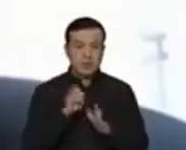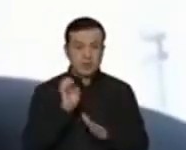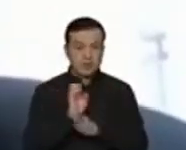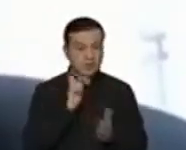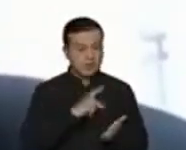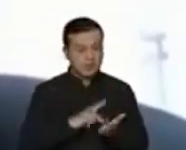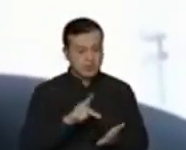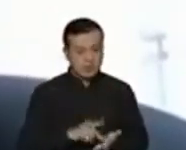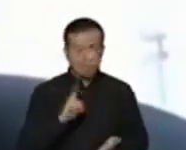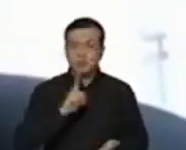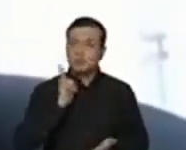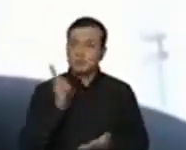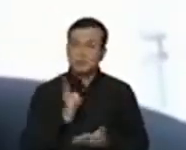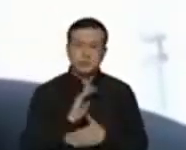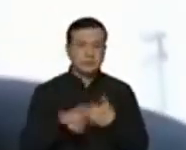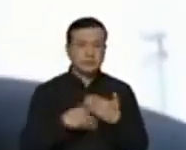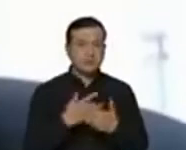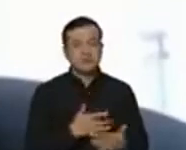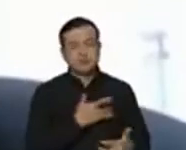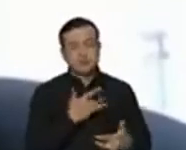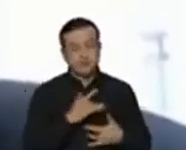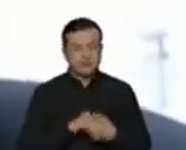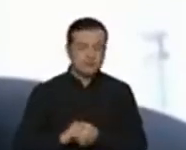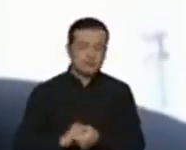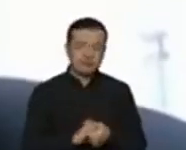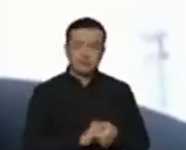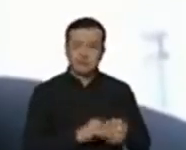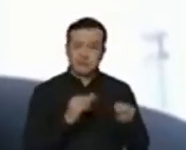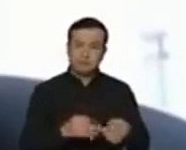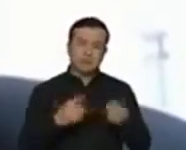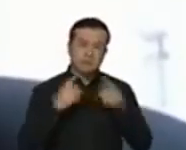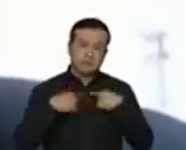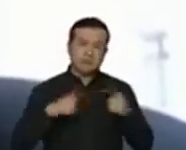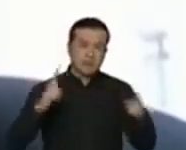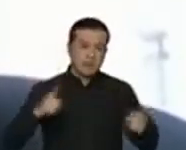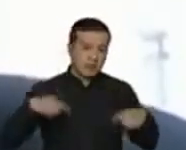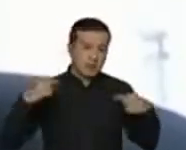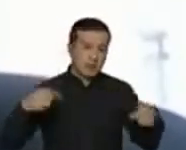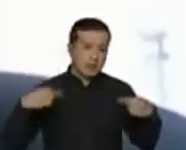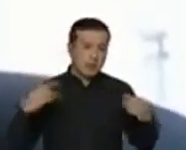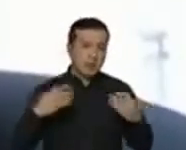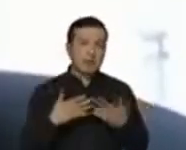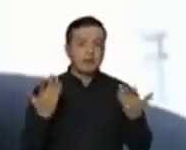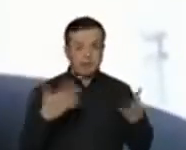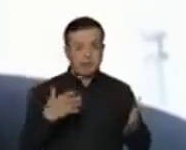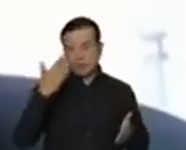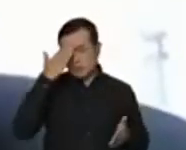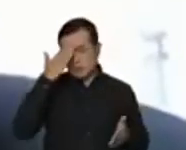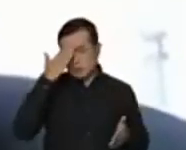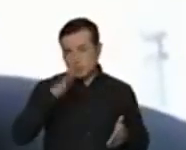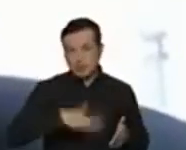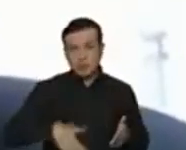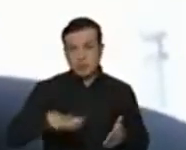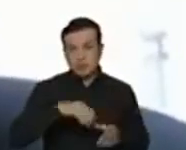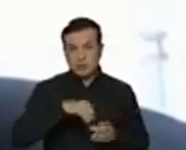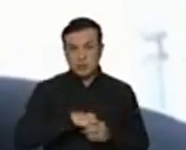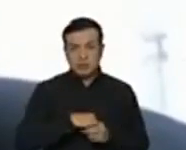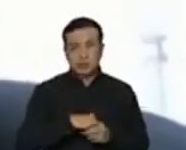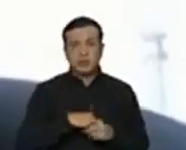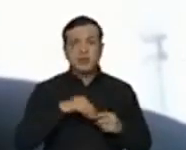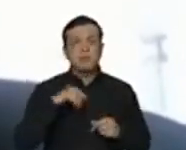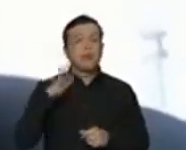puestas, usamos la empatía como factor común de nuestro día a día. Y sabemos lo que está pasando actualmente con nuestra